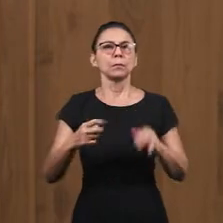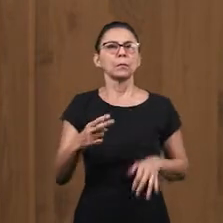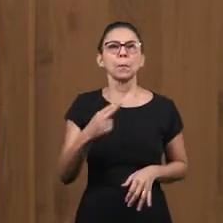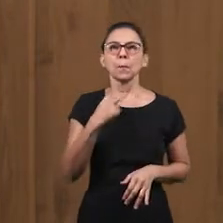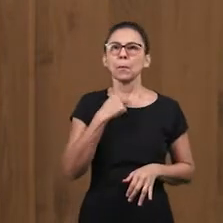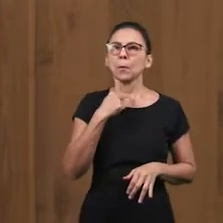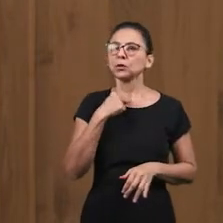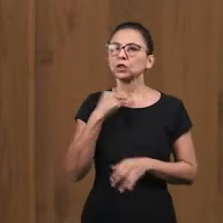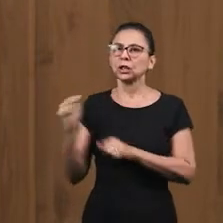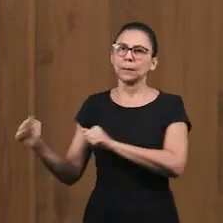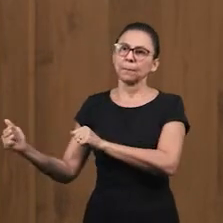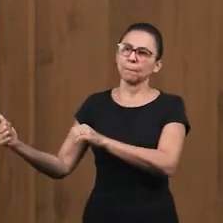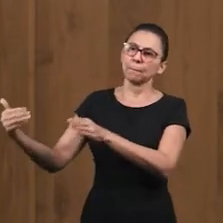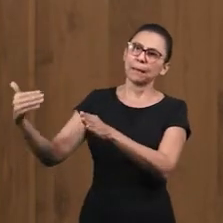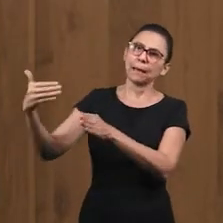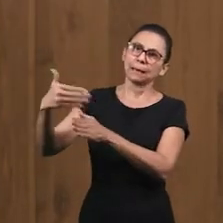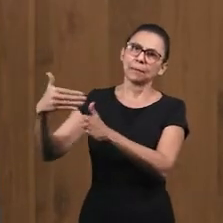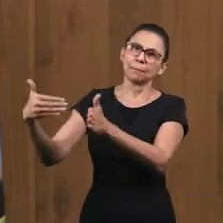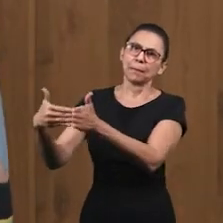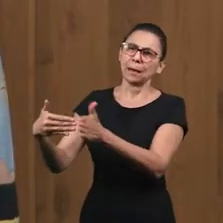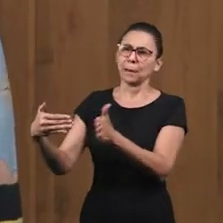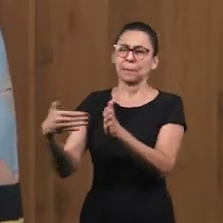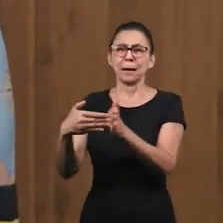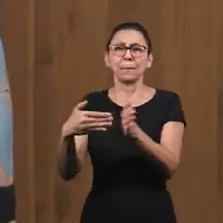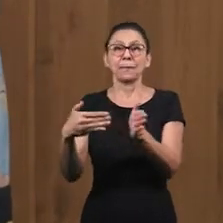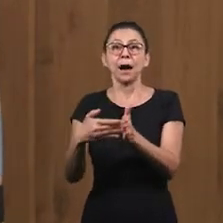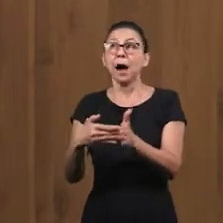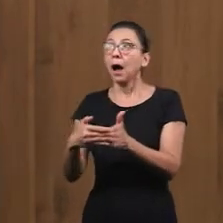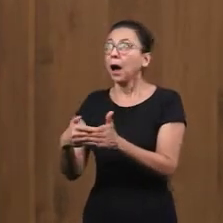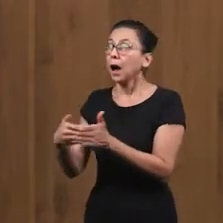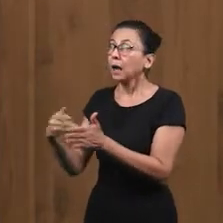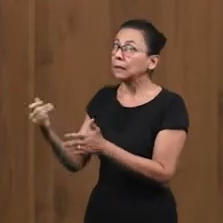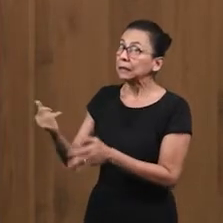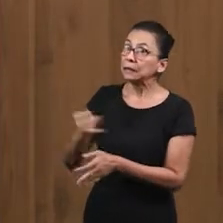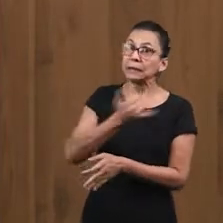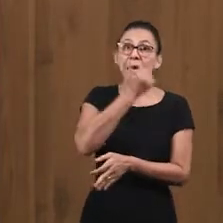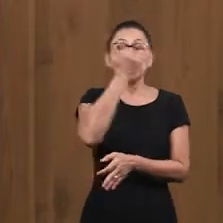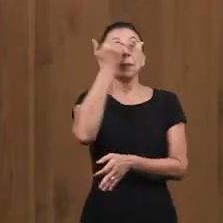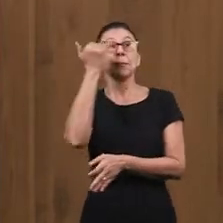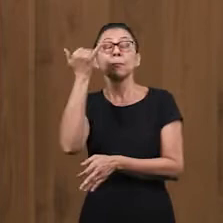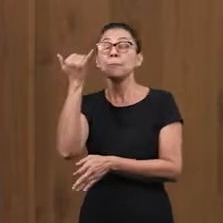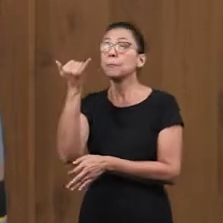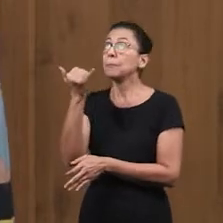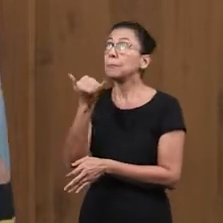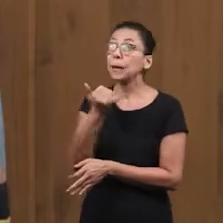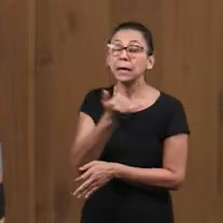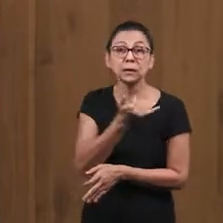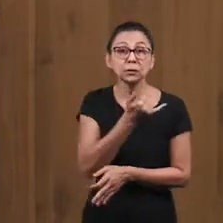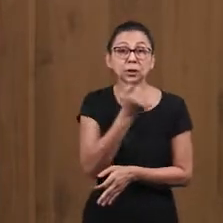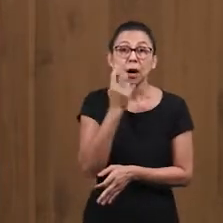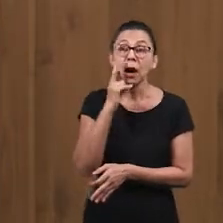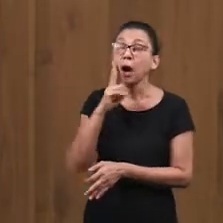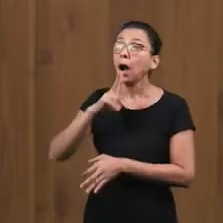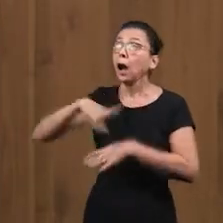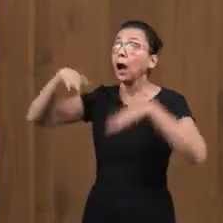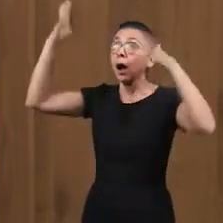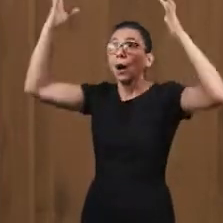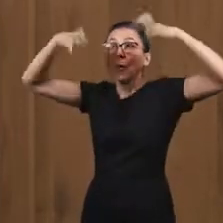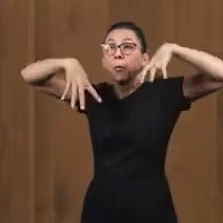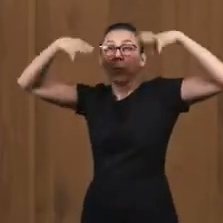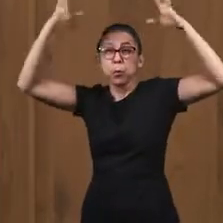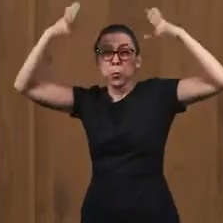nadie más podría entrar. Entonces vino un diluvio. Niños, ustedes saben lo que es un